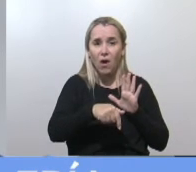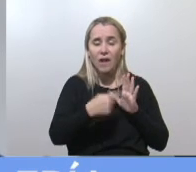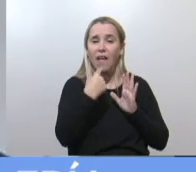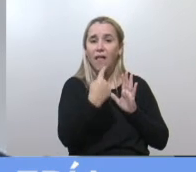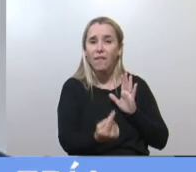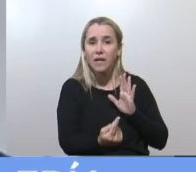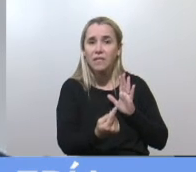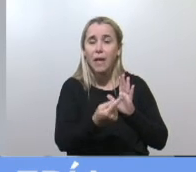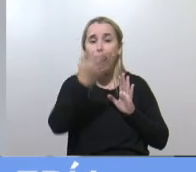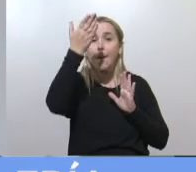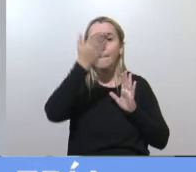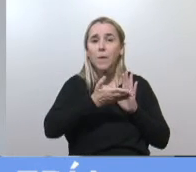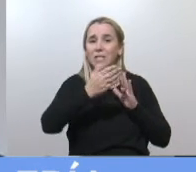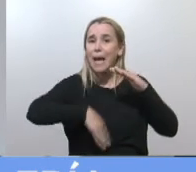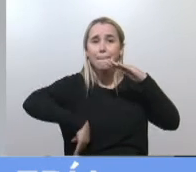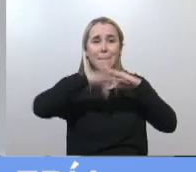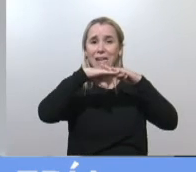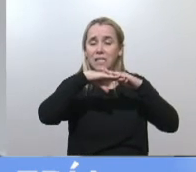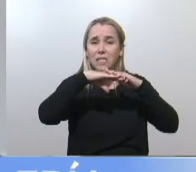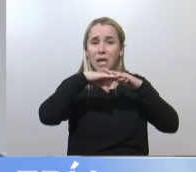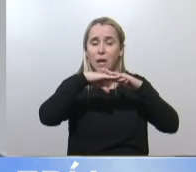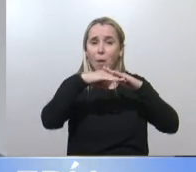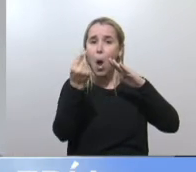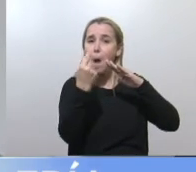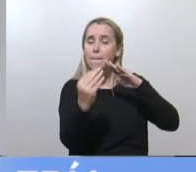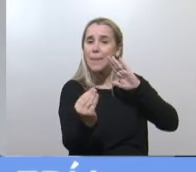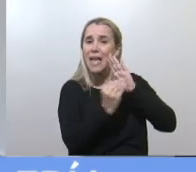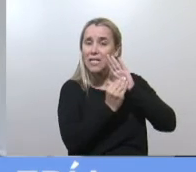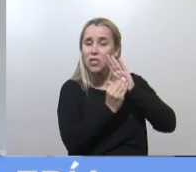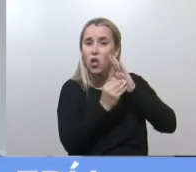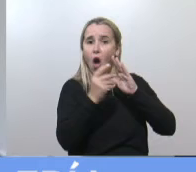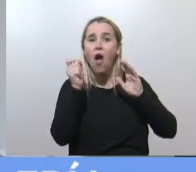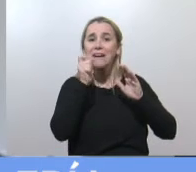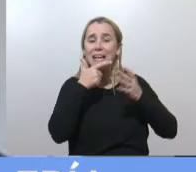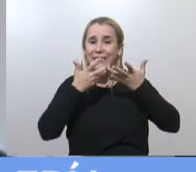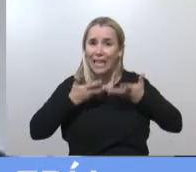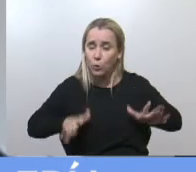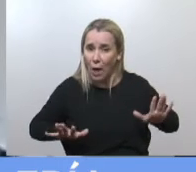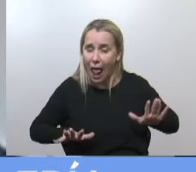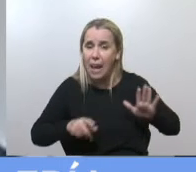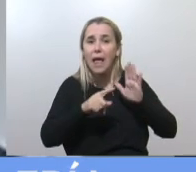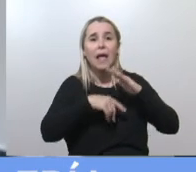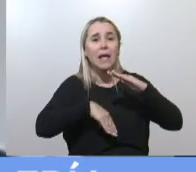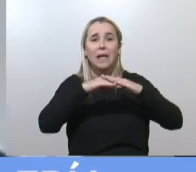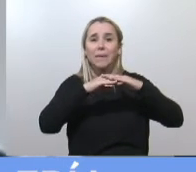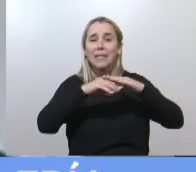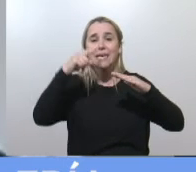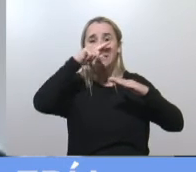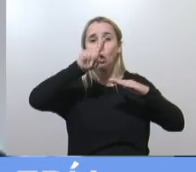establece que el porcentaje máximo a incrementar el precio PIS del gas natural para sostener el régimen no debe superar